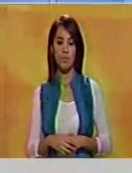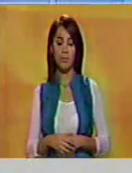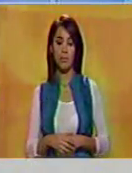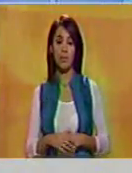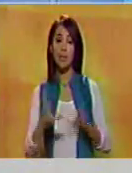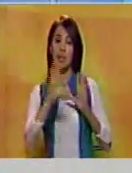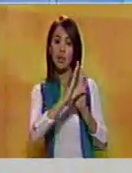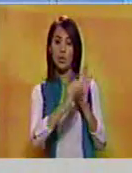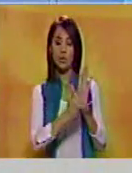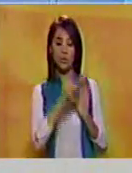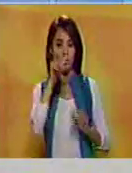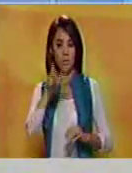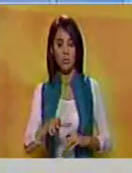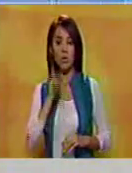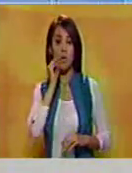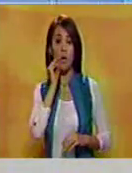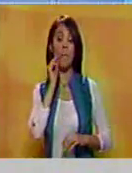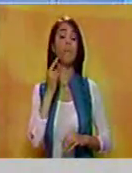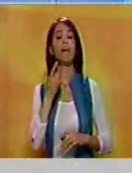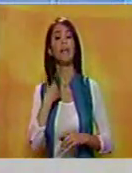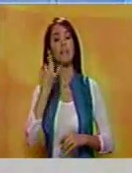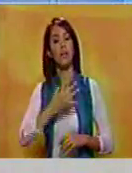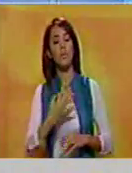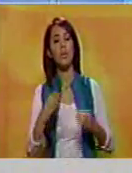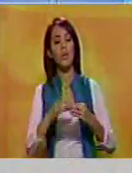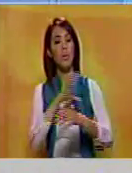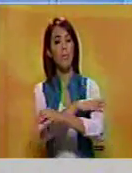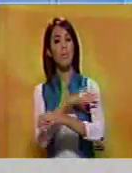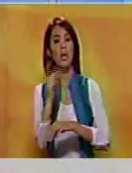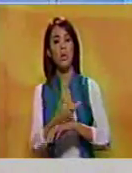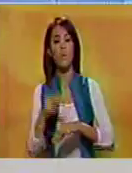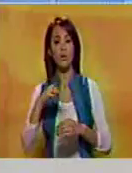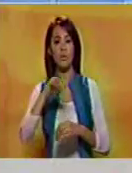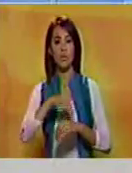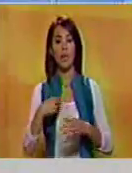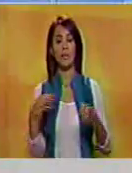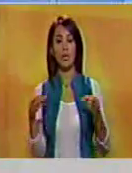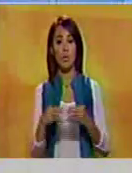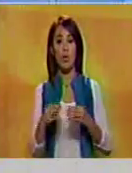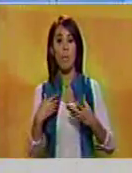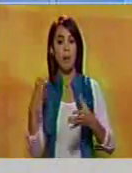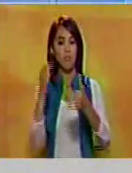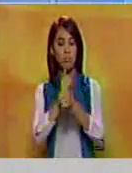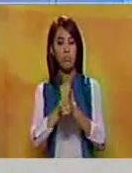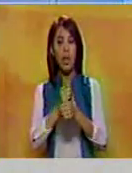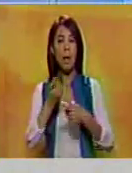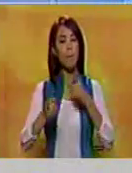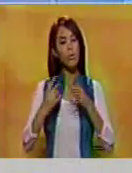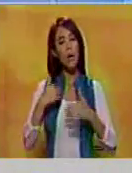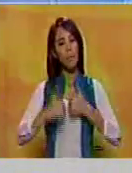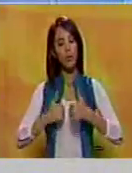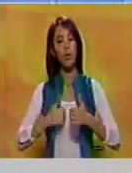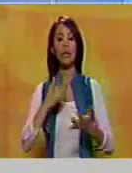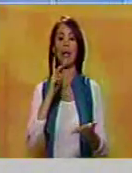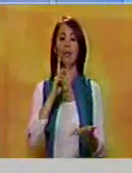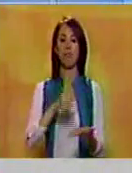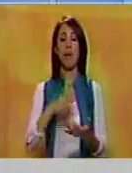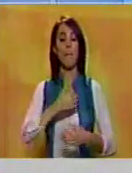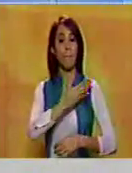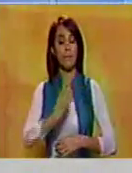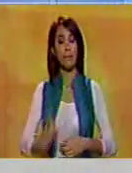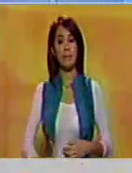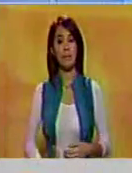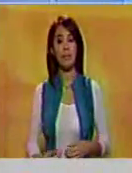El constituyente Darío Vivas confirmó que la coalición opositora y el gobierno nacional se reunieron para lograr que posibles candidatos presidenciales